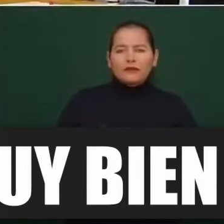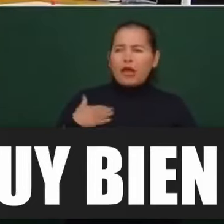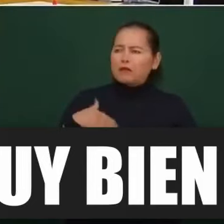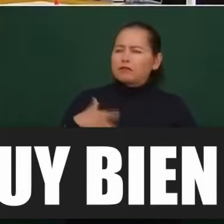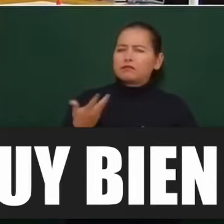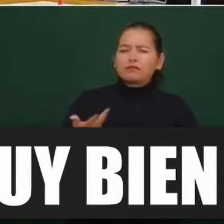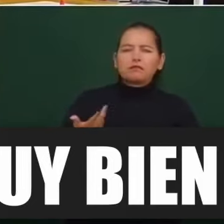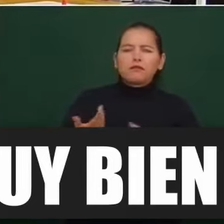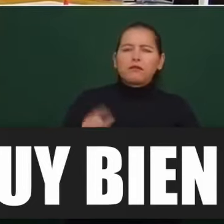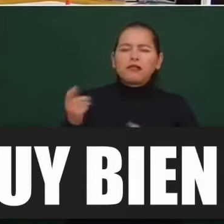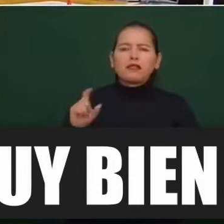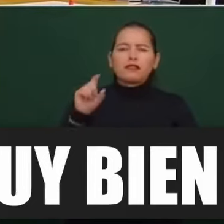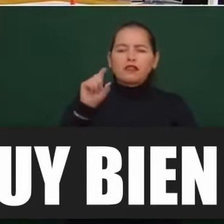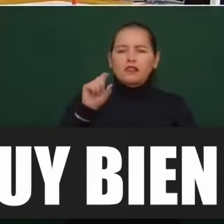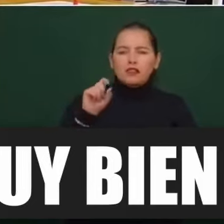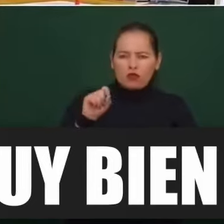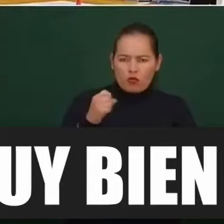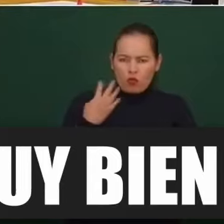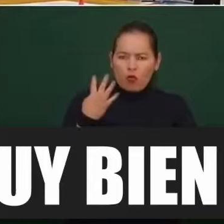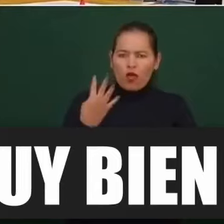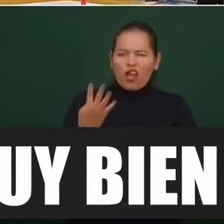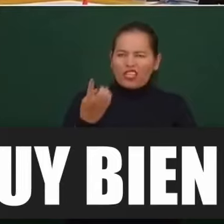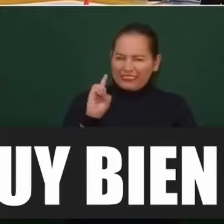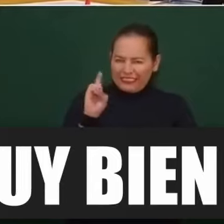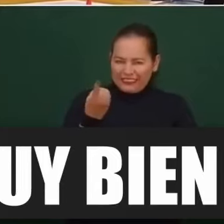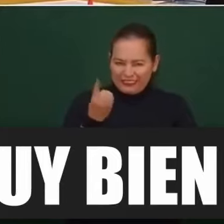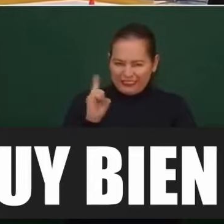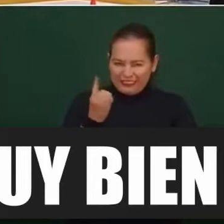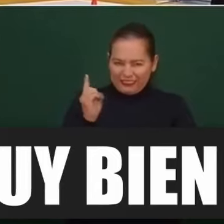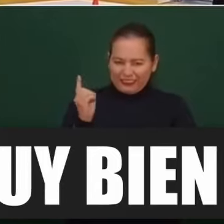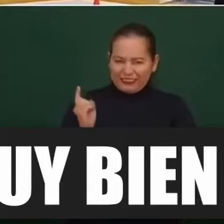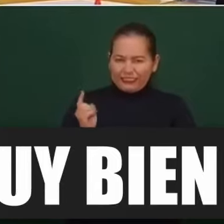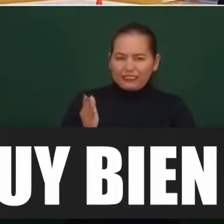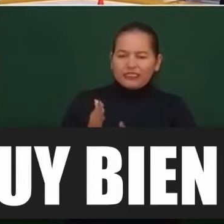pasamos el 24 de diciembre.